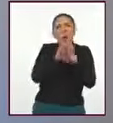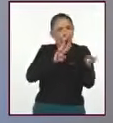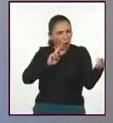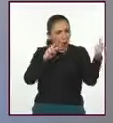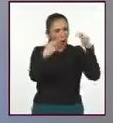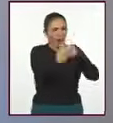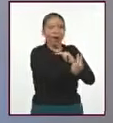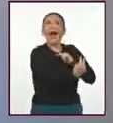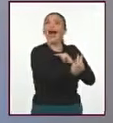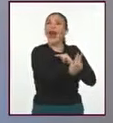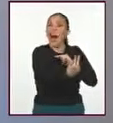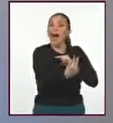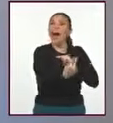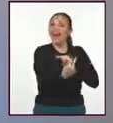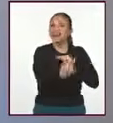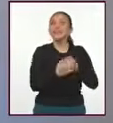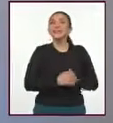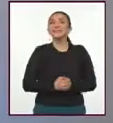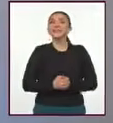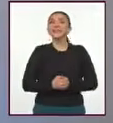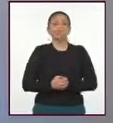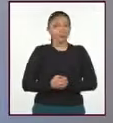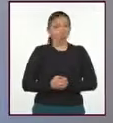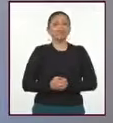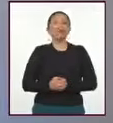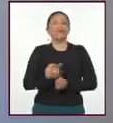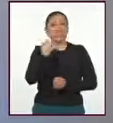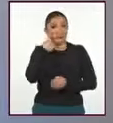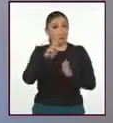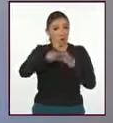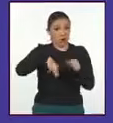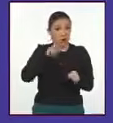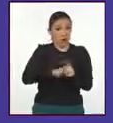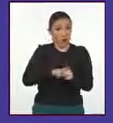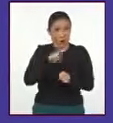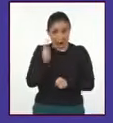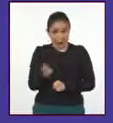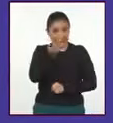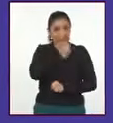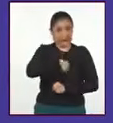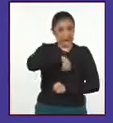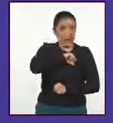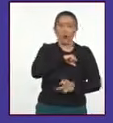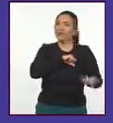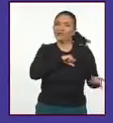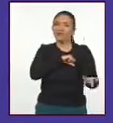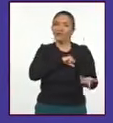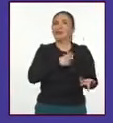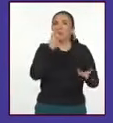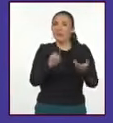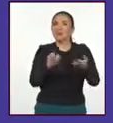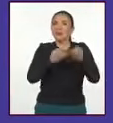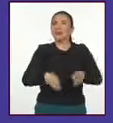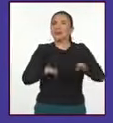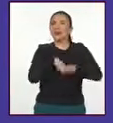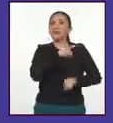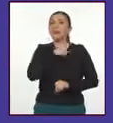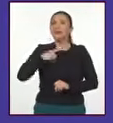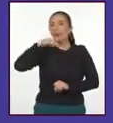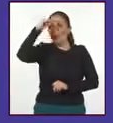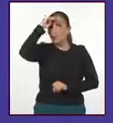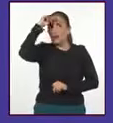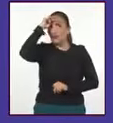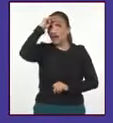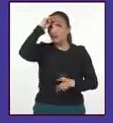cuenta. Ahora bien, lo normal no es lo sano. Les comentaba, es muy importante que reflexionemos en torno a qué